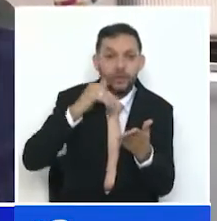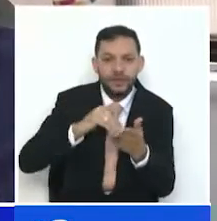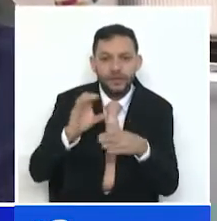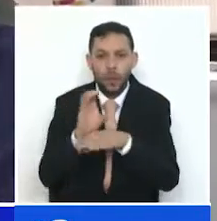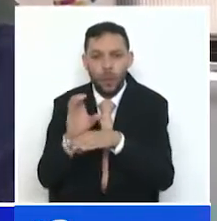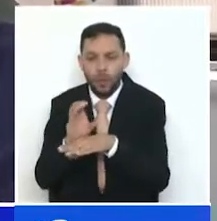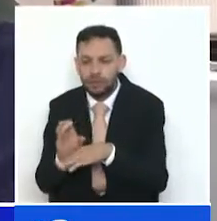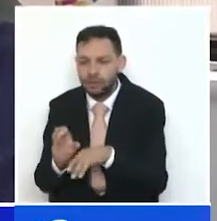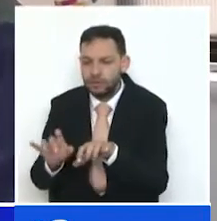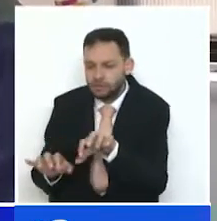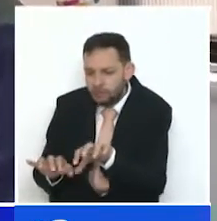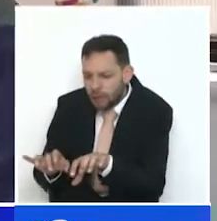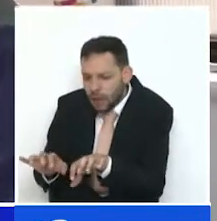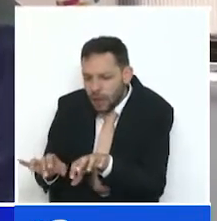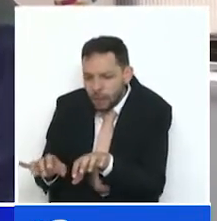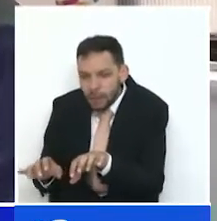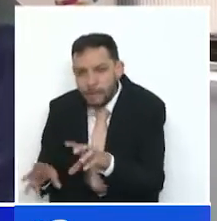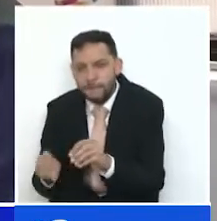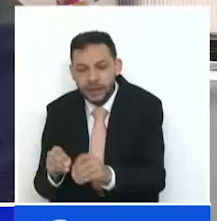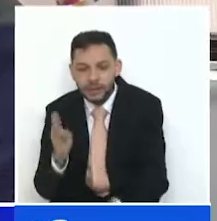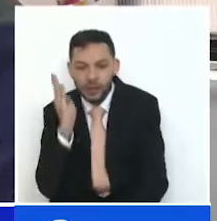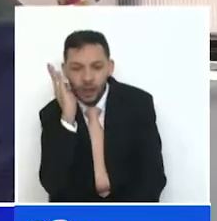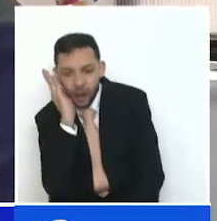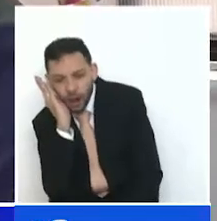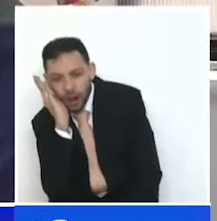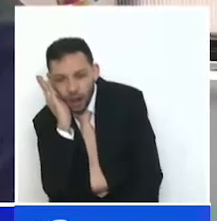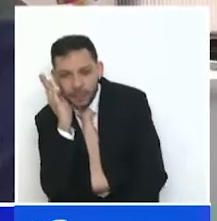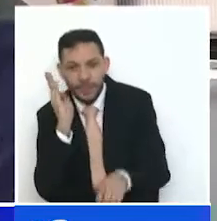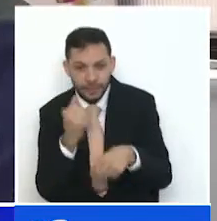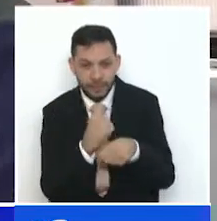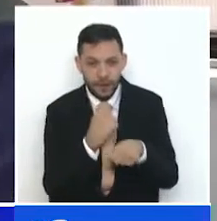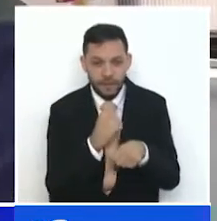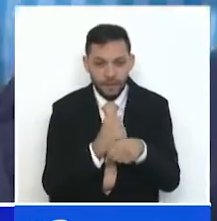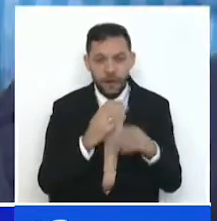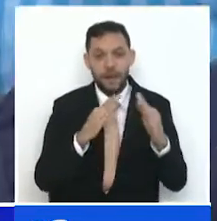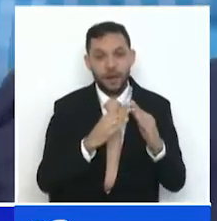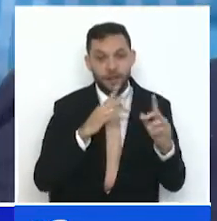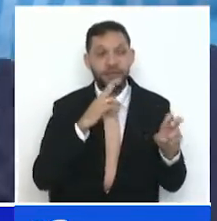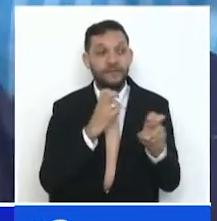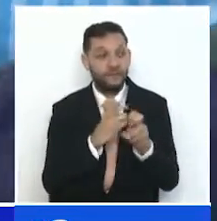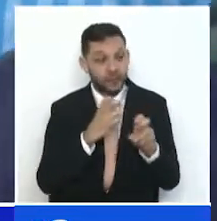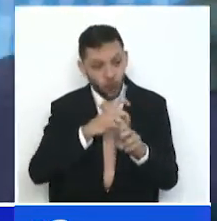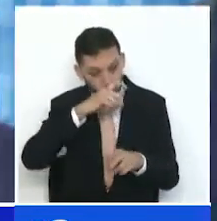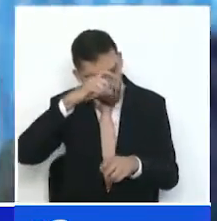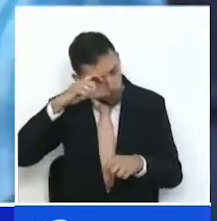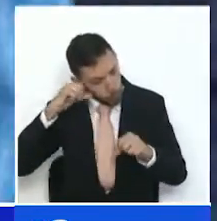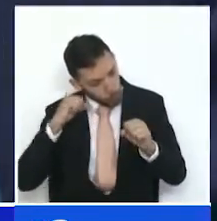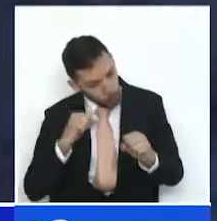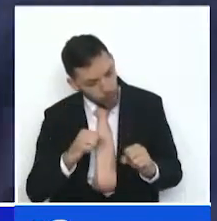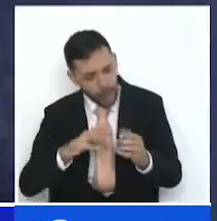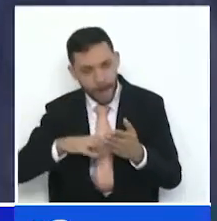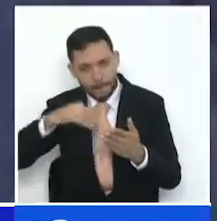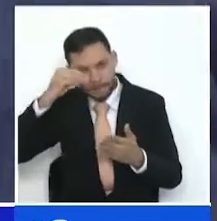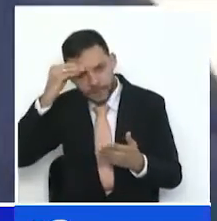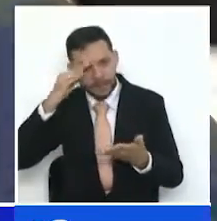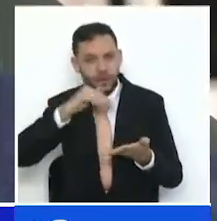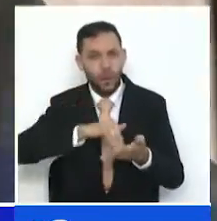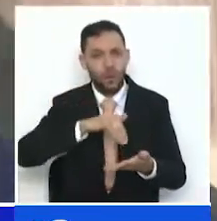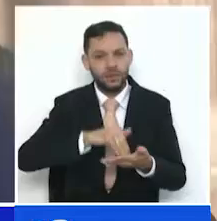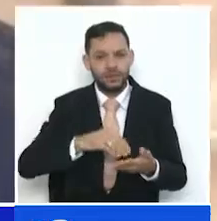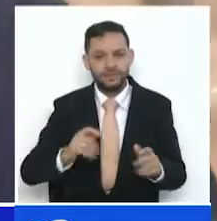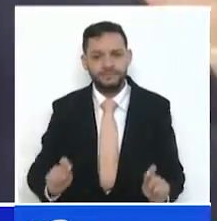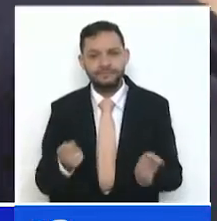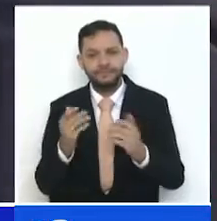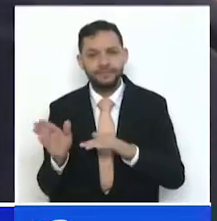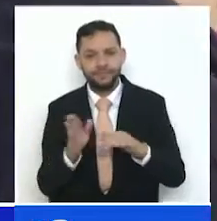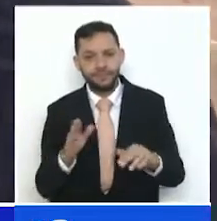incluso al comienzo para manejar el teléfono y empezar a trabajar desde casa. Fue un reto. En medio de esta situación, Julio, como sobreviviente de la